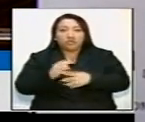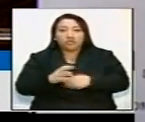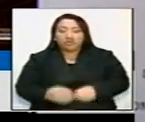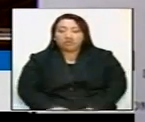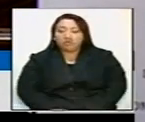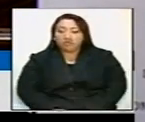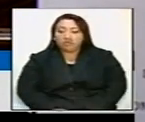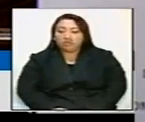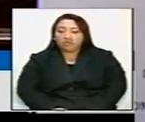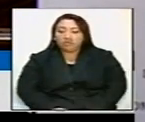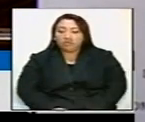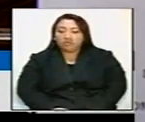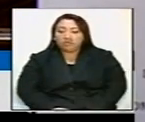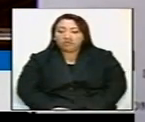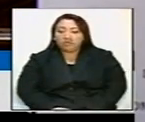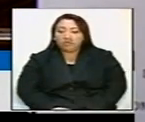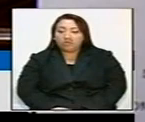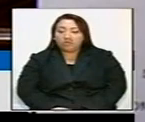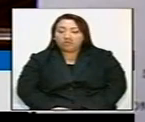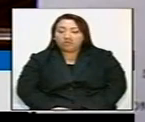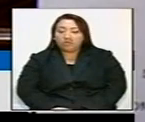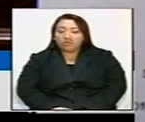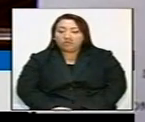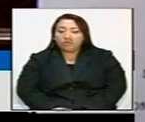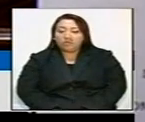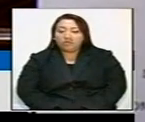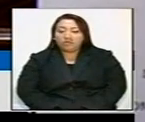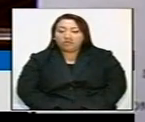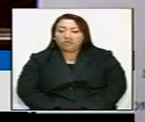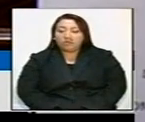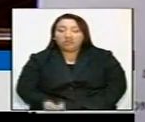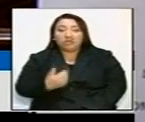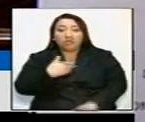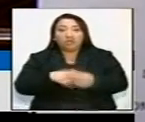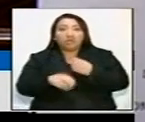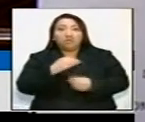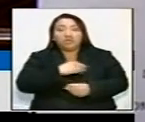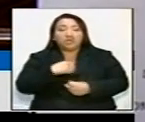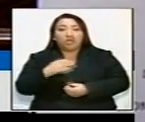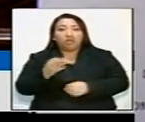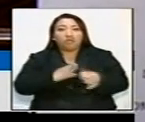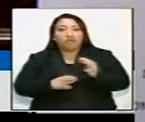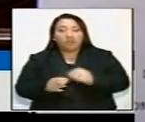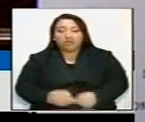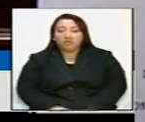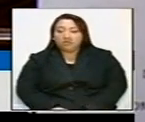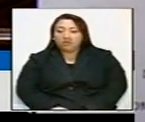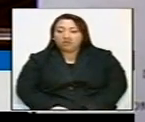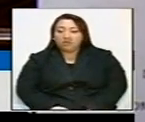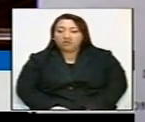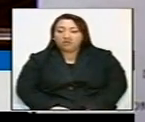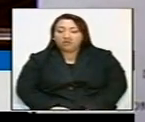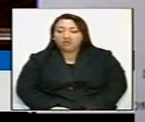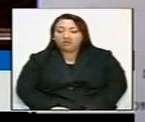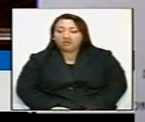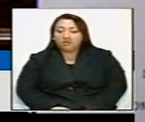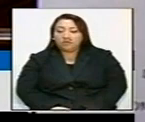la actualidad tenemos en el Ministerio de Economía y Finanzas, específicamente en el